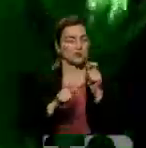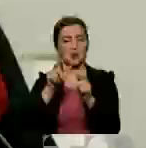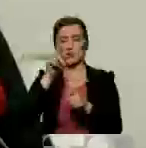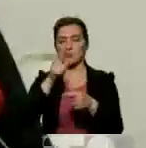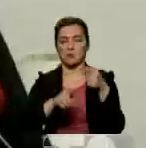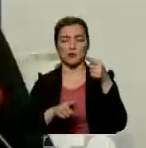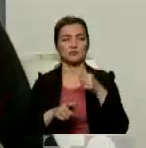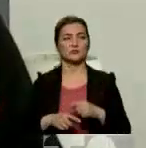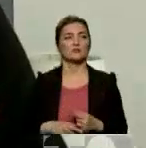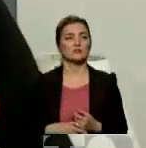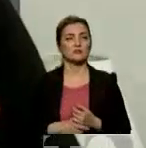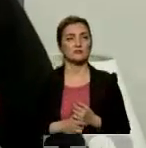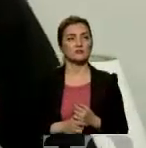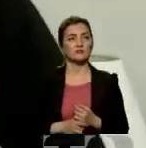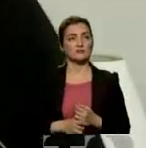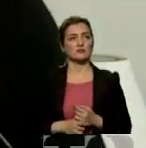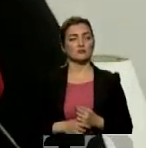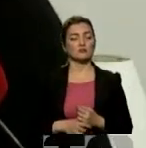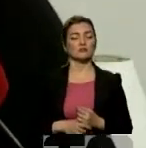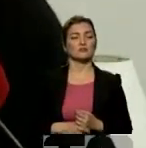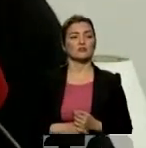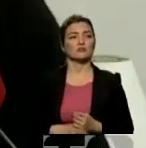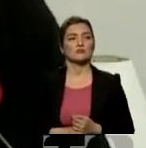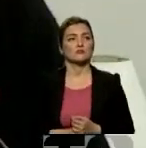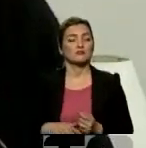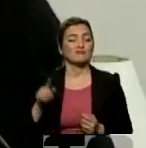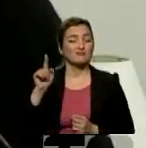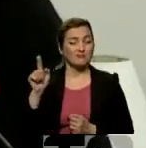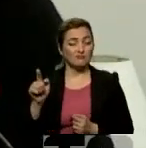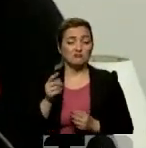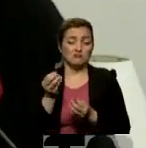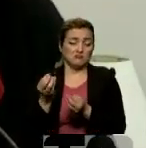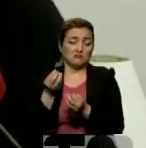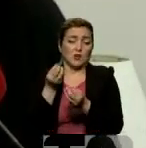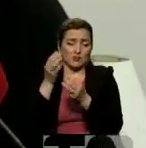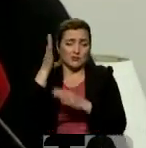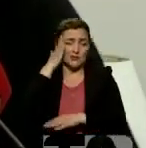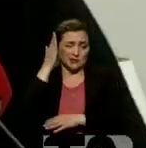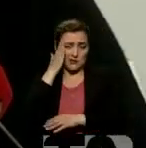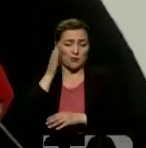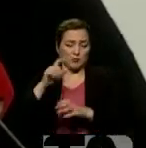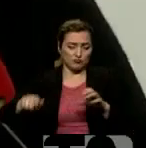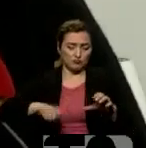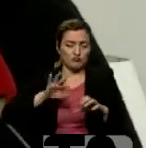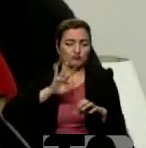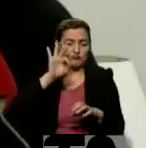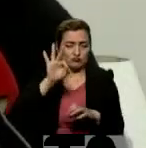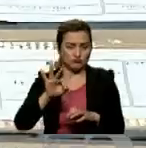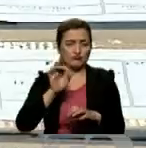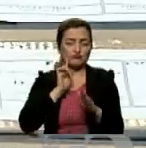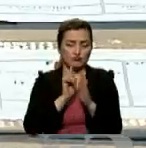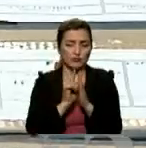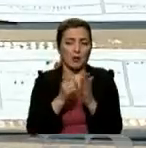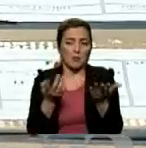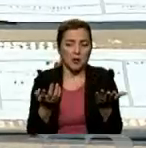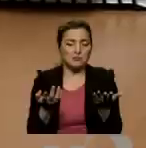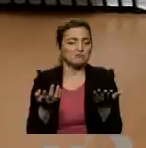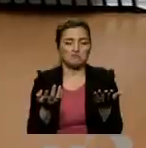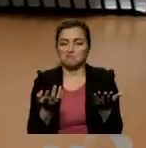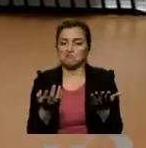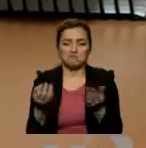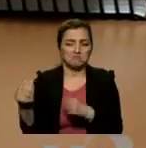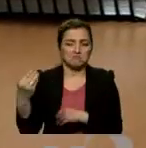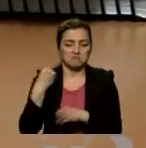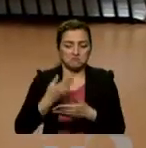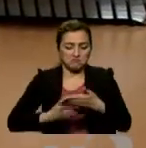20 procesados. Al cierre de esta edición, Jarrín indicó que conocía del sorteo de su demanda, pero que aún no había